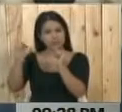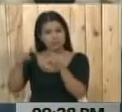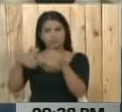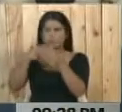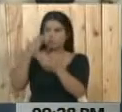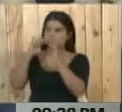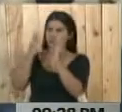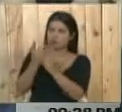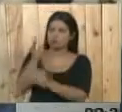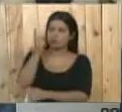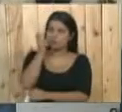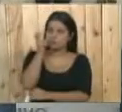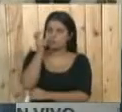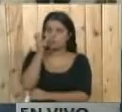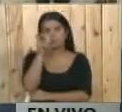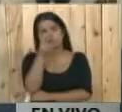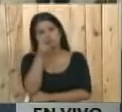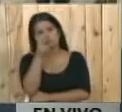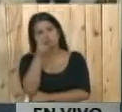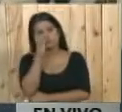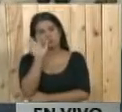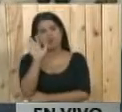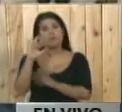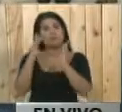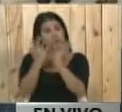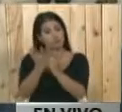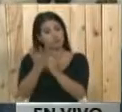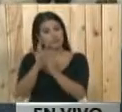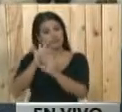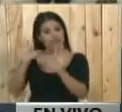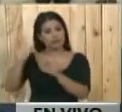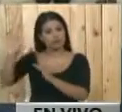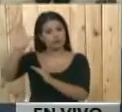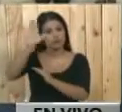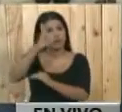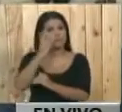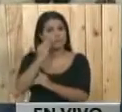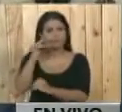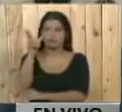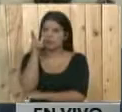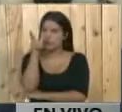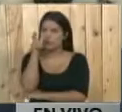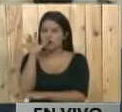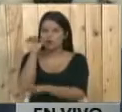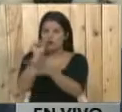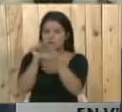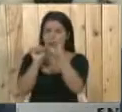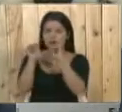y escuchando la experiencia mundial, aprendiendo de la experiencia mundial